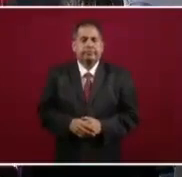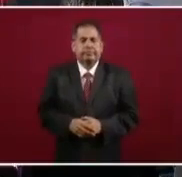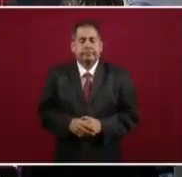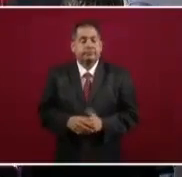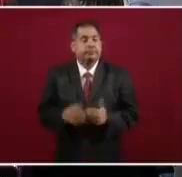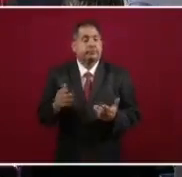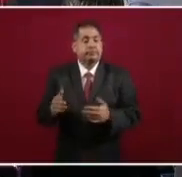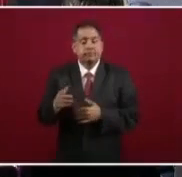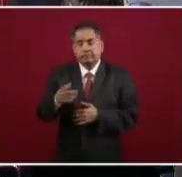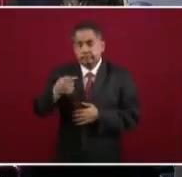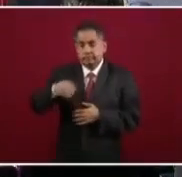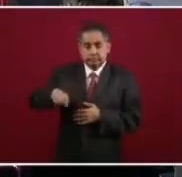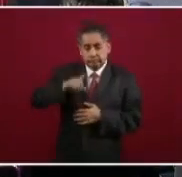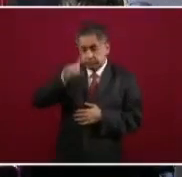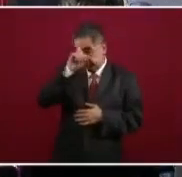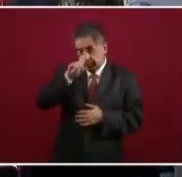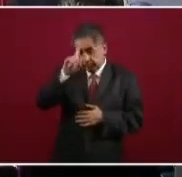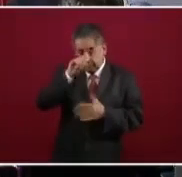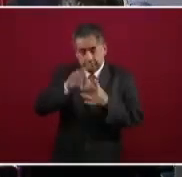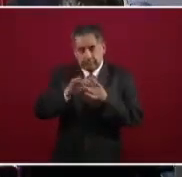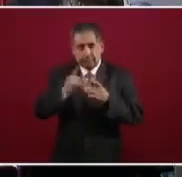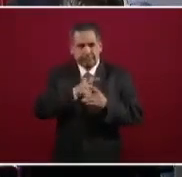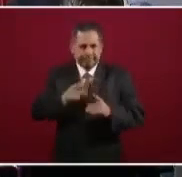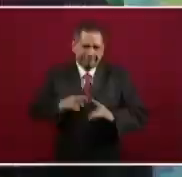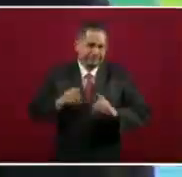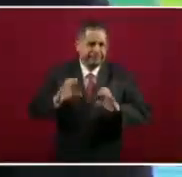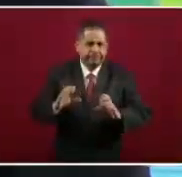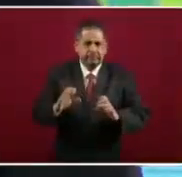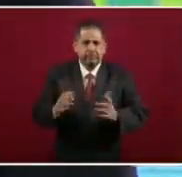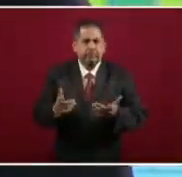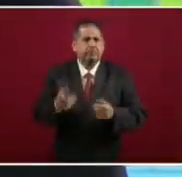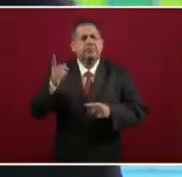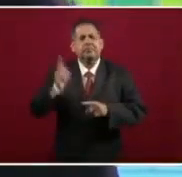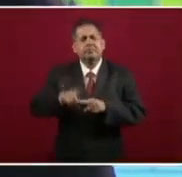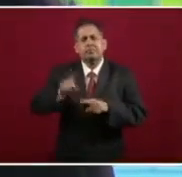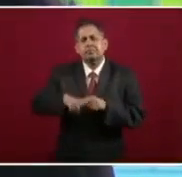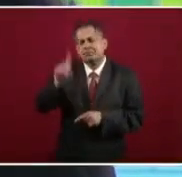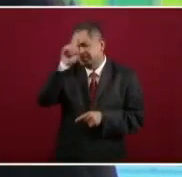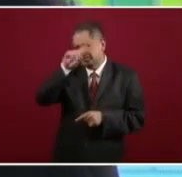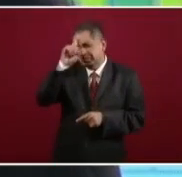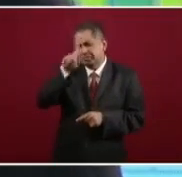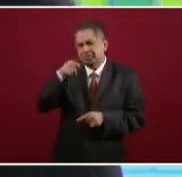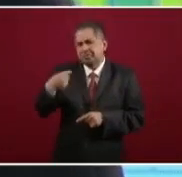cuando recomiendan hay que protegerlo y todo quien lo recomienda